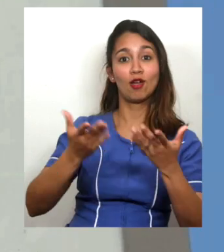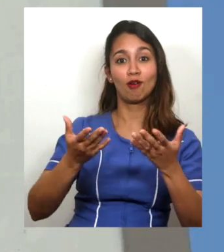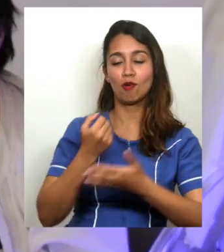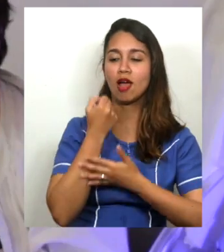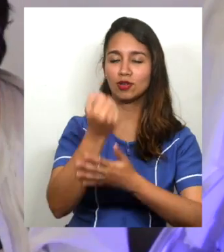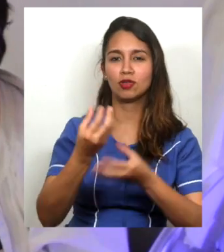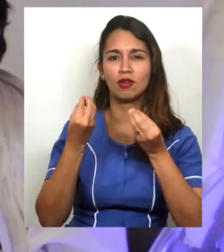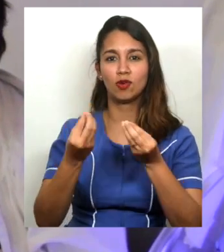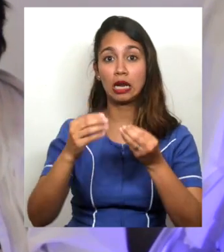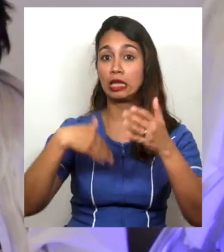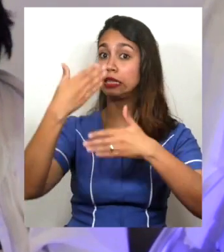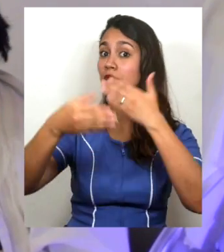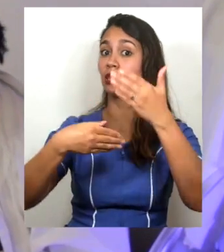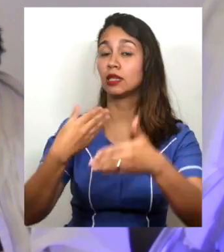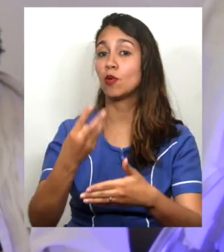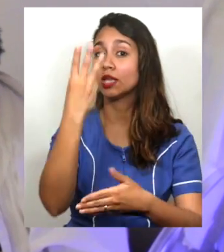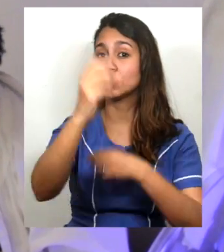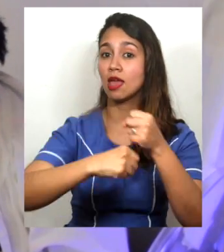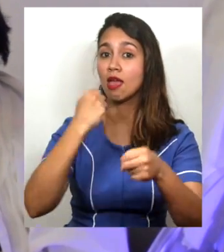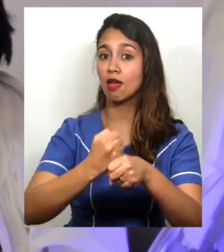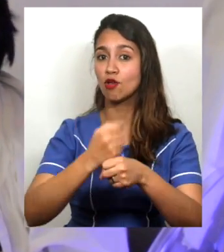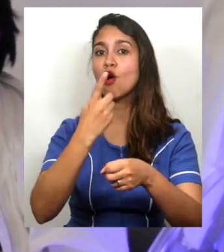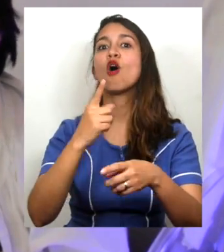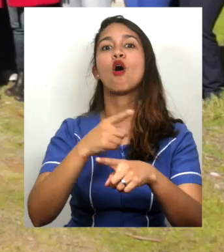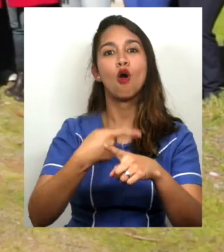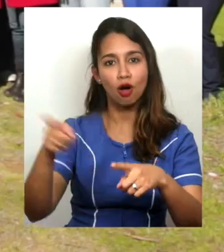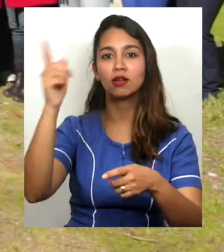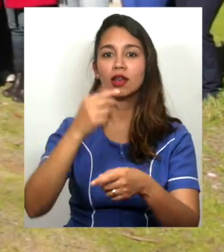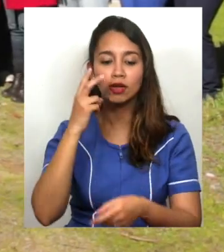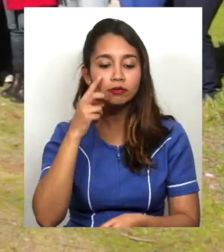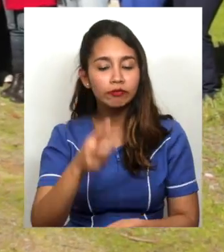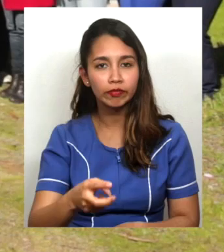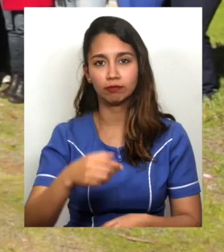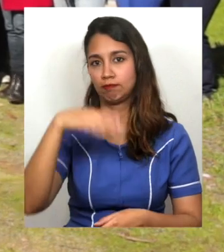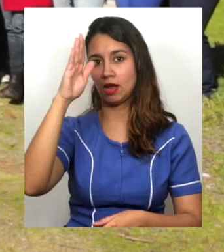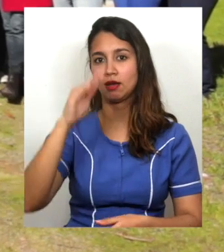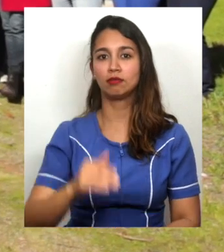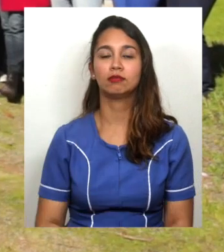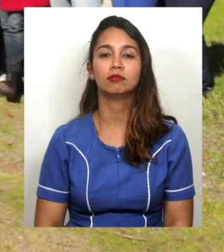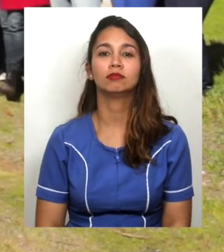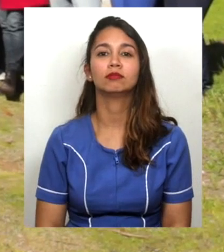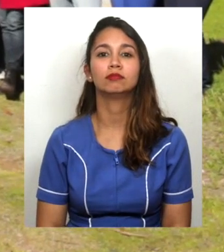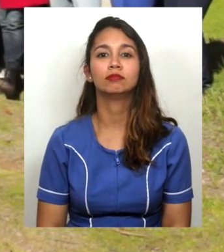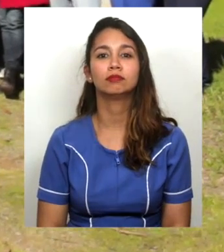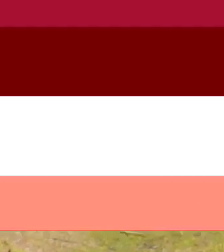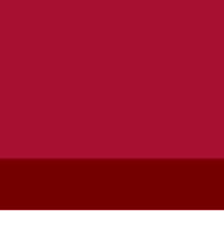atención de la población, las cuales serán reevaluadas en un periodo de 3 años con mayores márgenes de